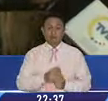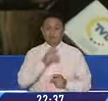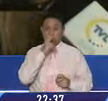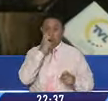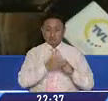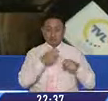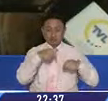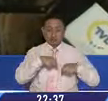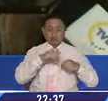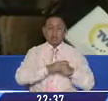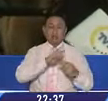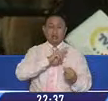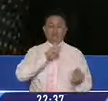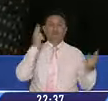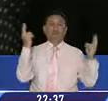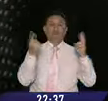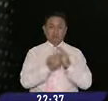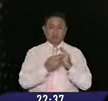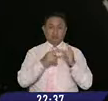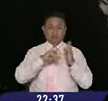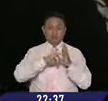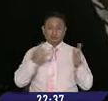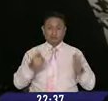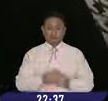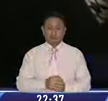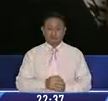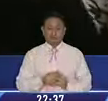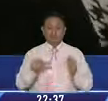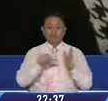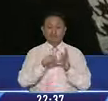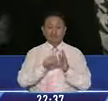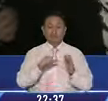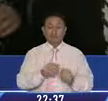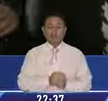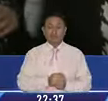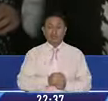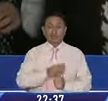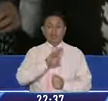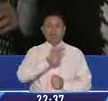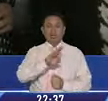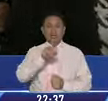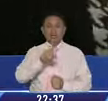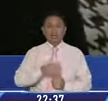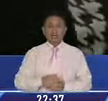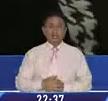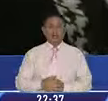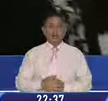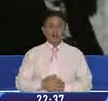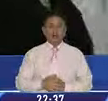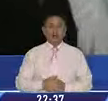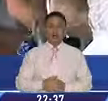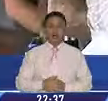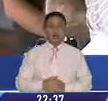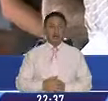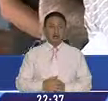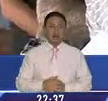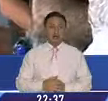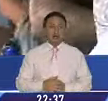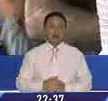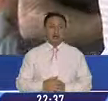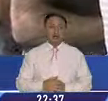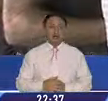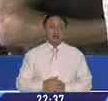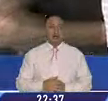con transformación digital y audiovisual. El artículo contiene 41 artículos y fue ingresado con carácter de económico urgente. El mismo